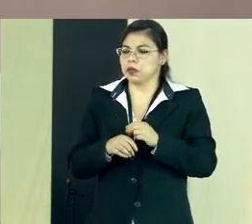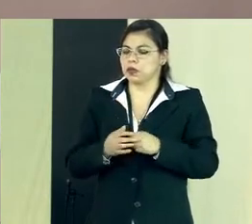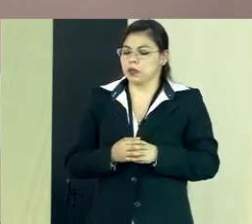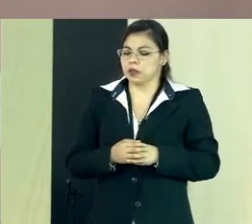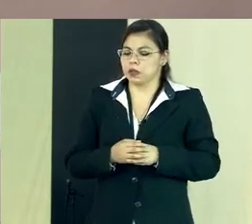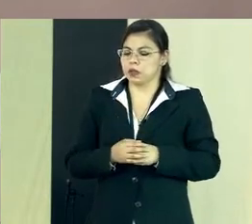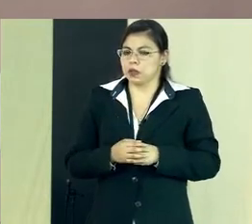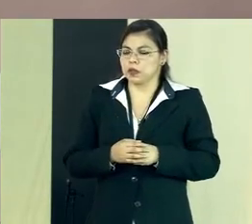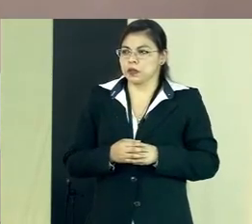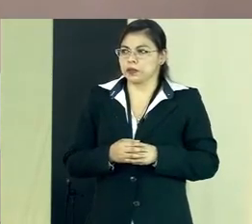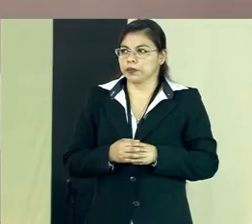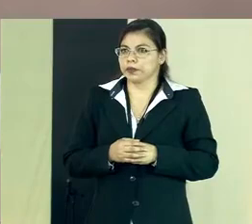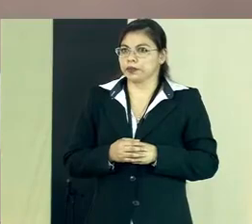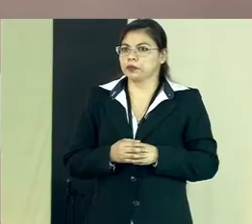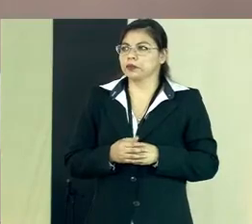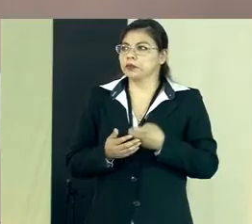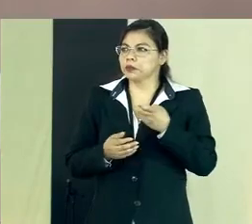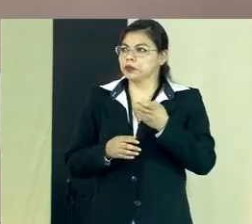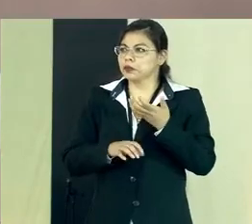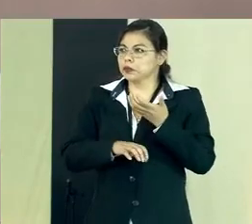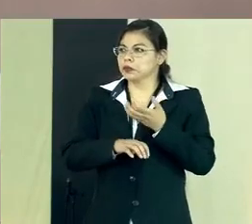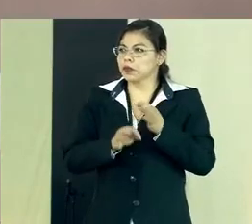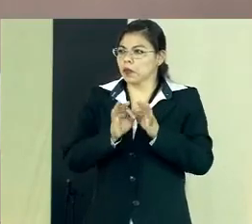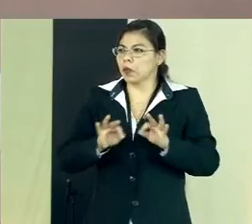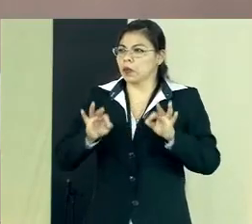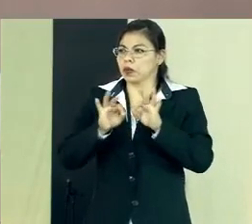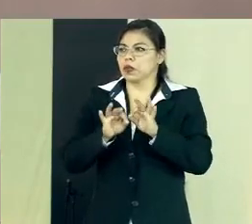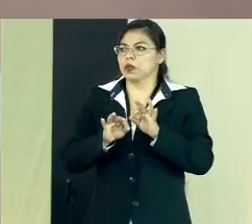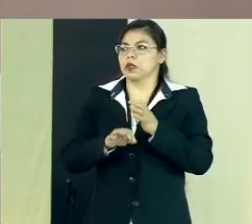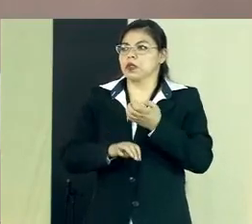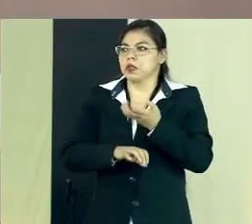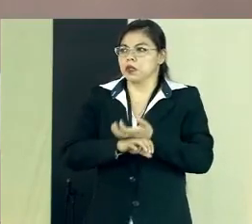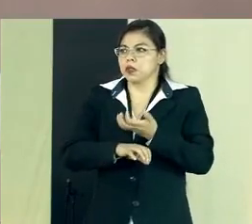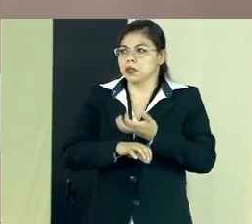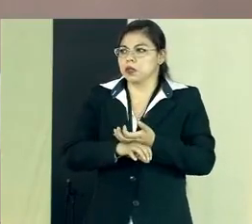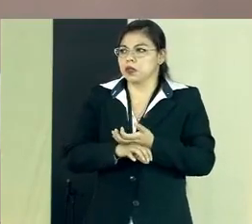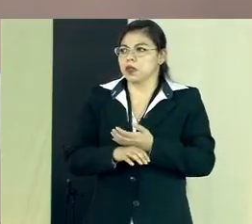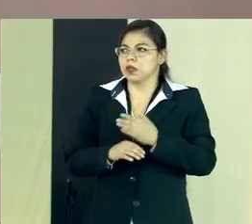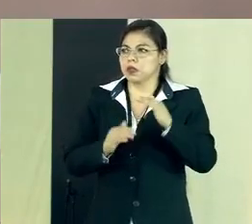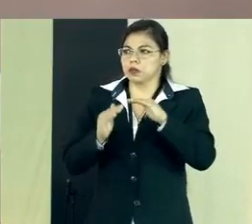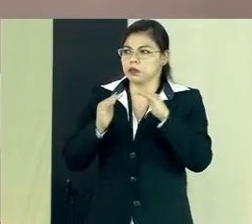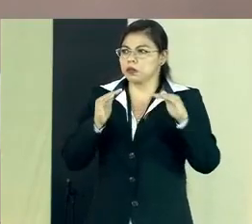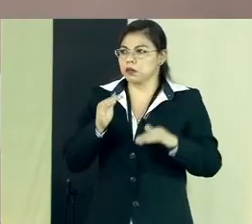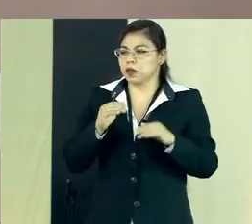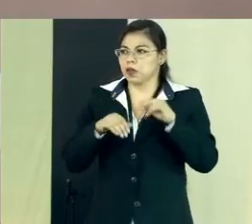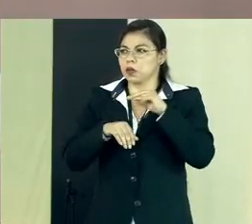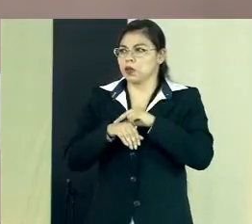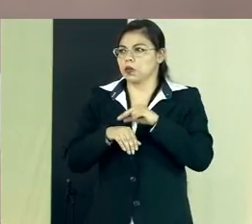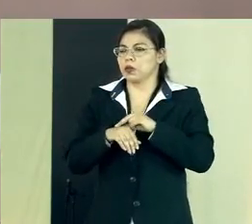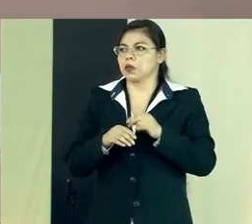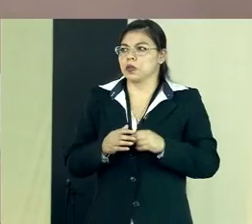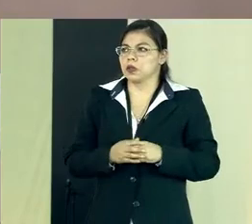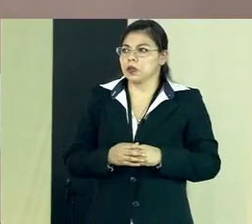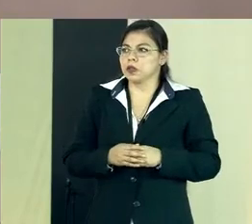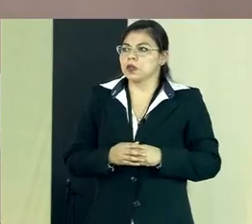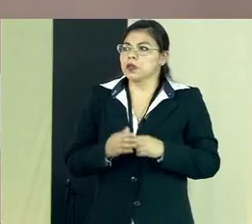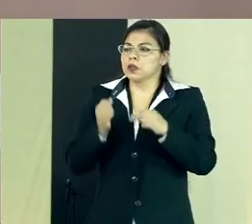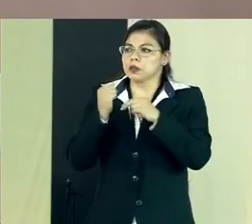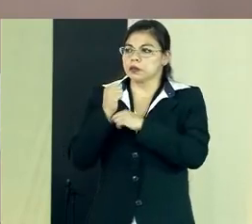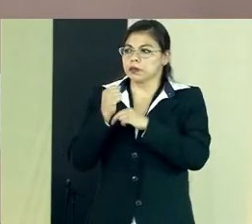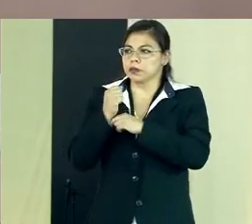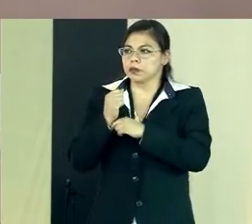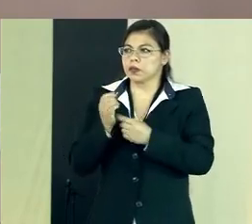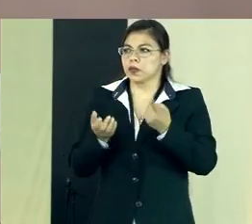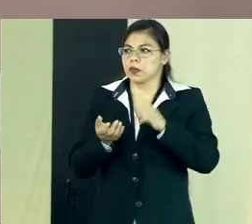paradoja esencial de eeuu la desventaja médica ha sido ocultada de sus propias ciudadanos